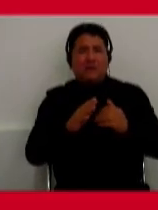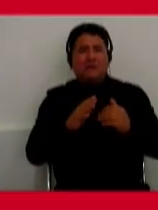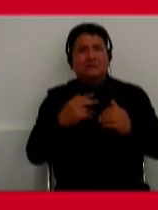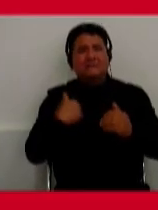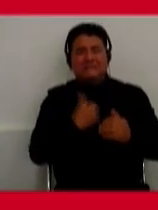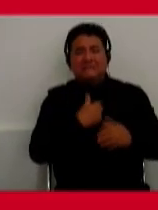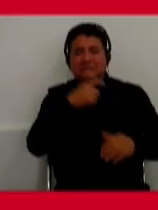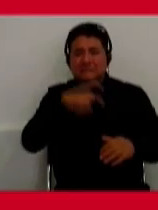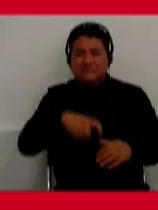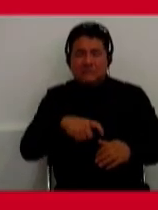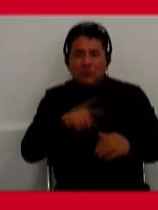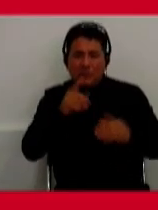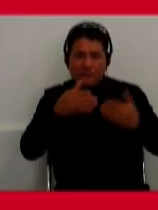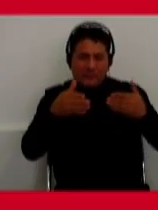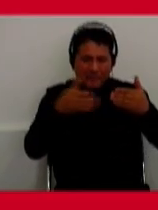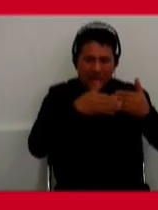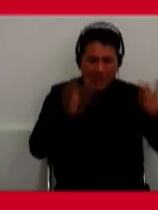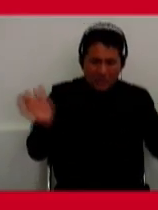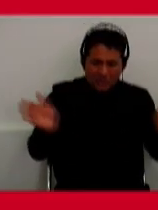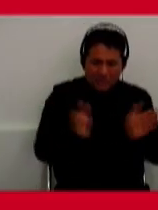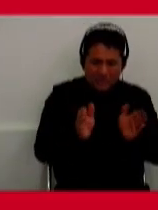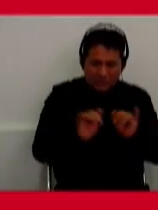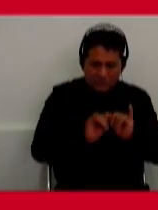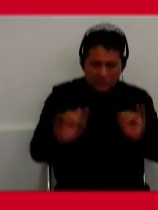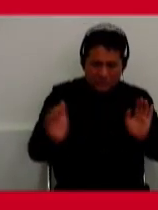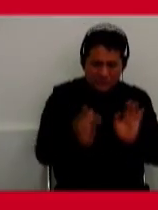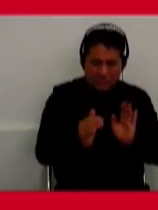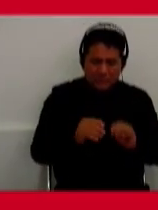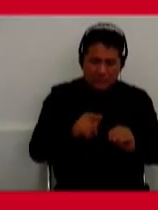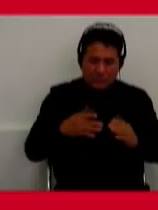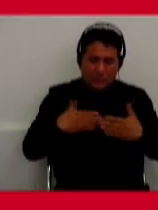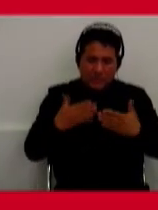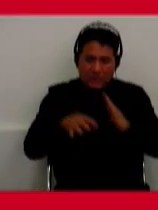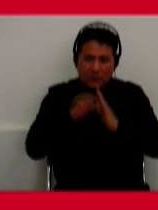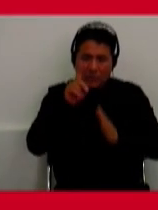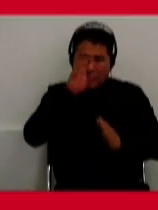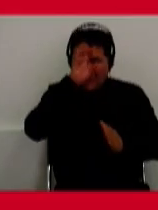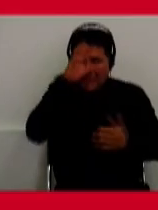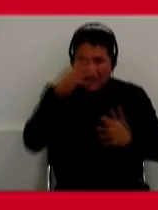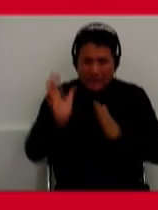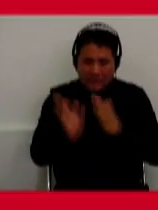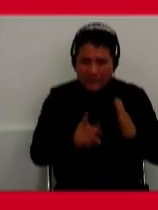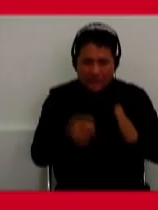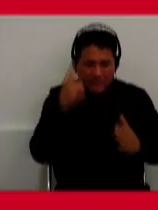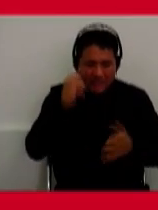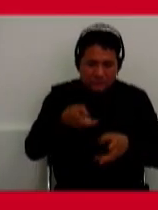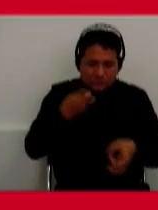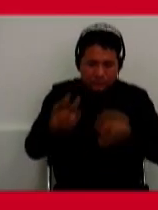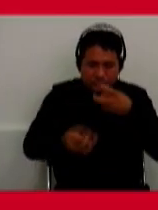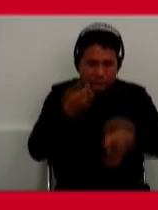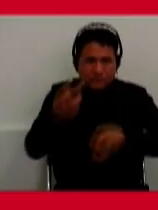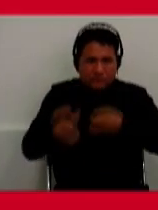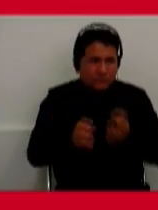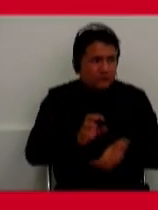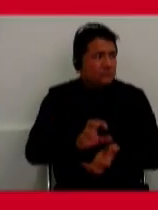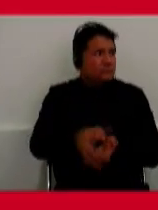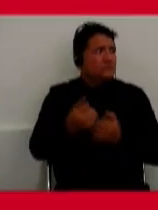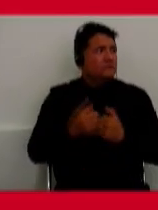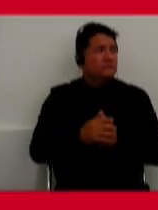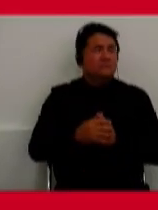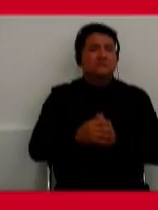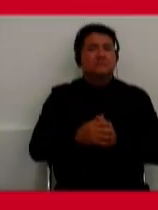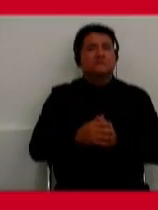básicamente un menor metraje para poder obtener una mina preparada en el menor tiempo y por ende tener un payback más atractivo en el caso minero,